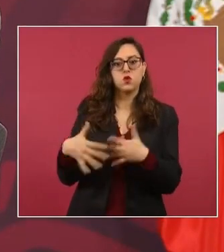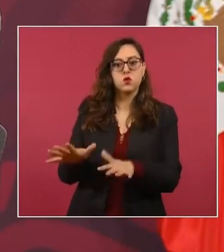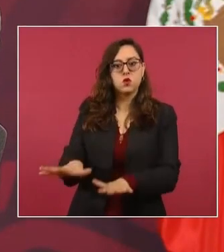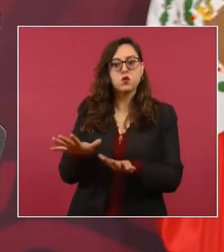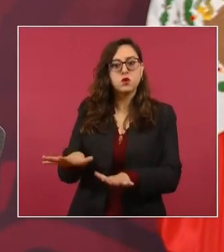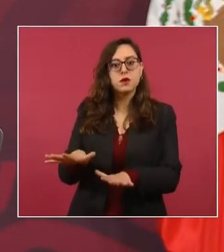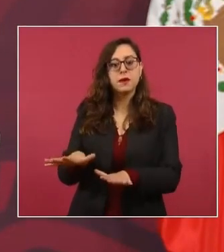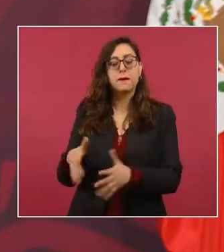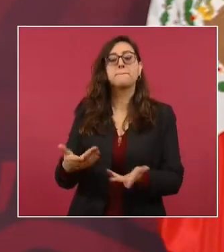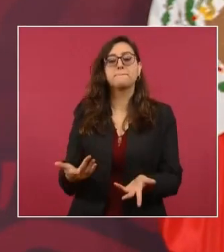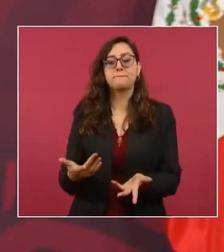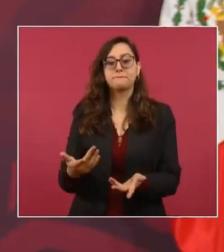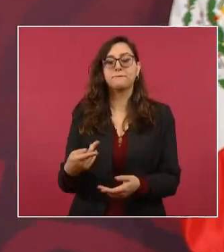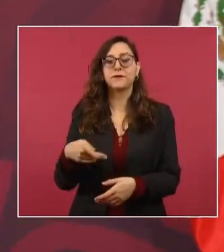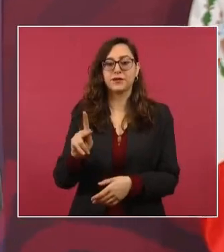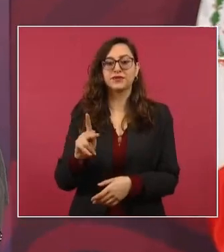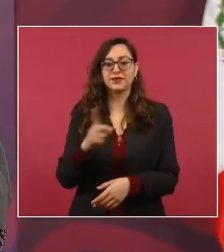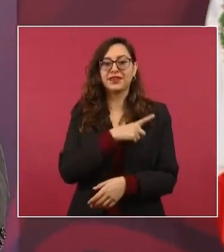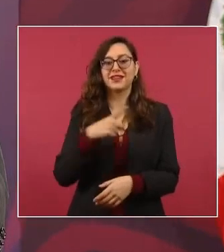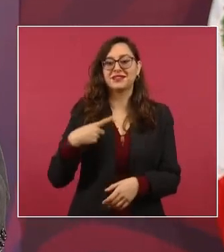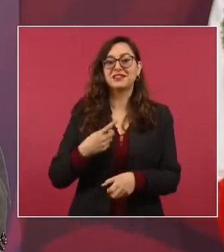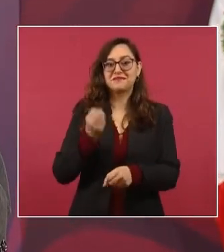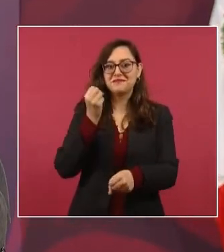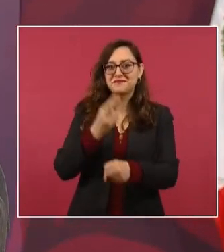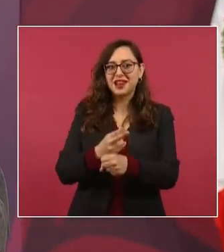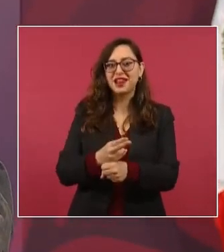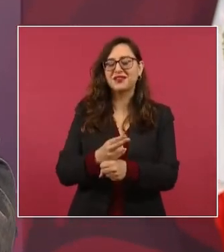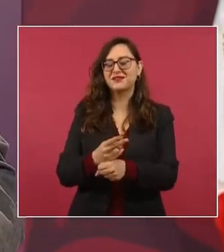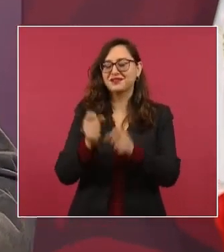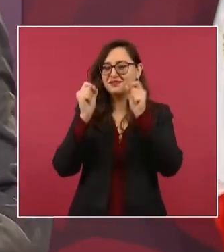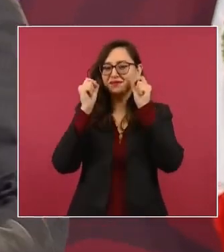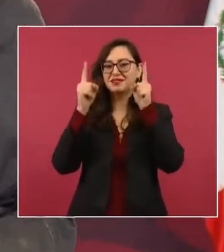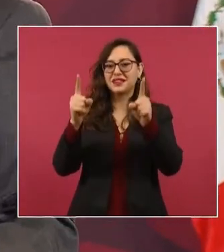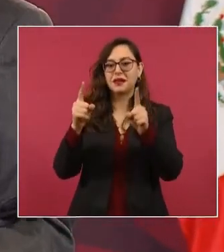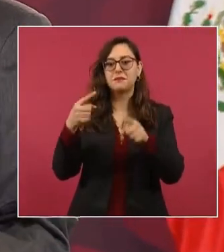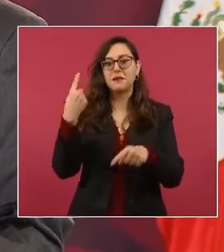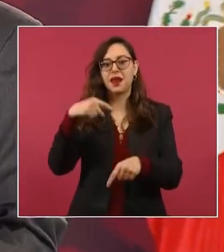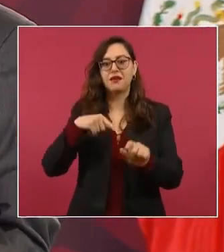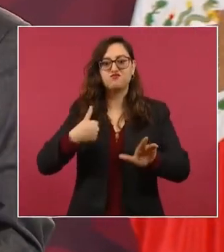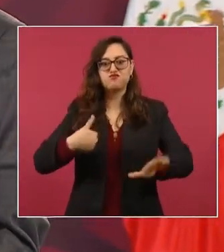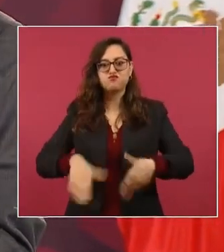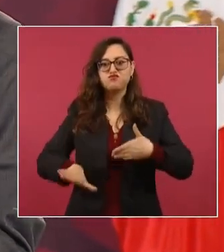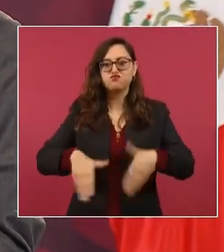Nada más que hay que levantarse muy temprano y camina uno.